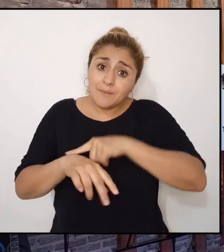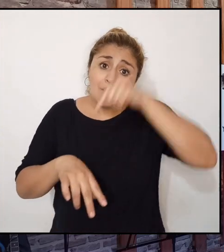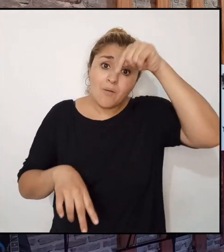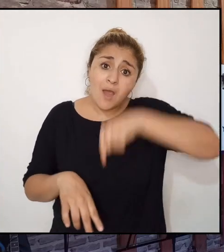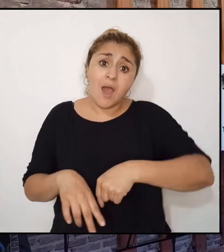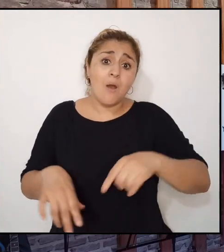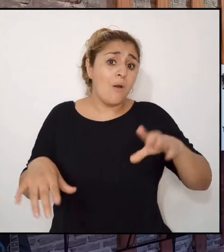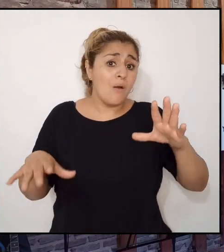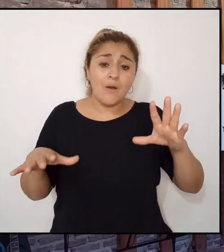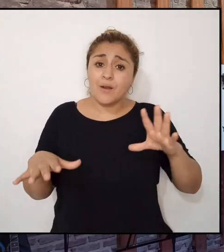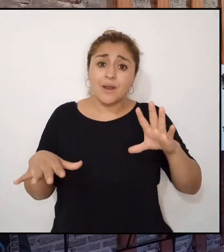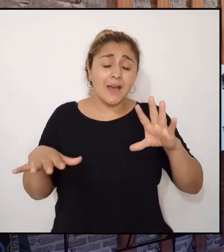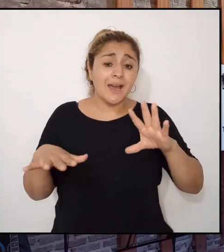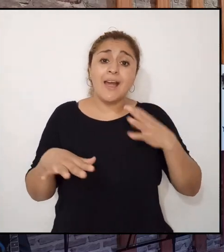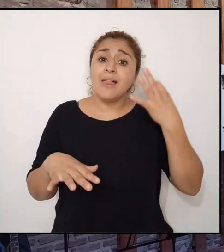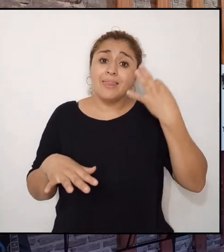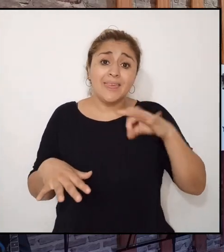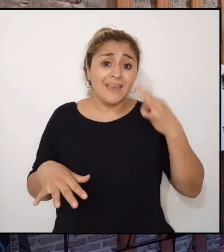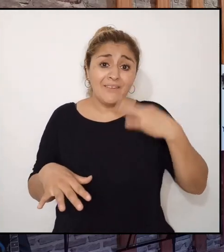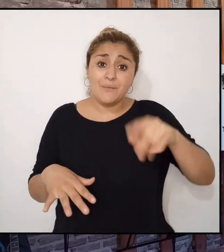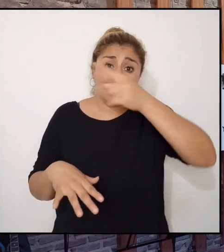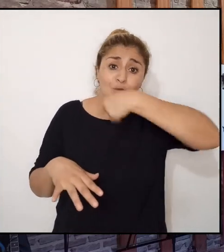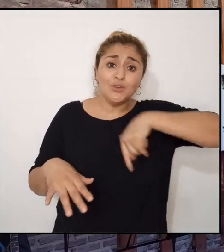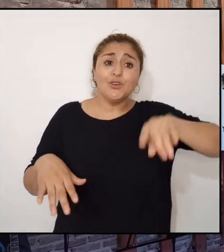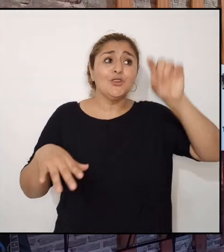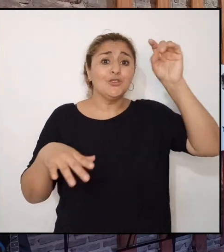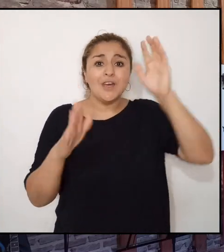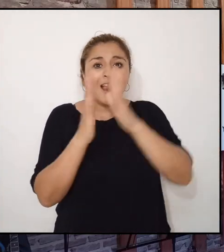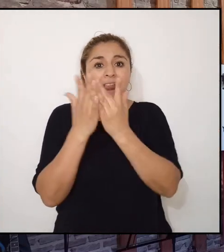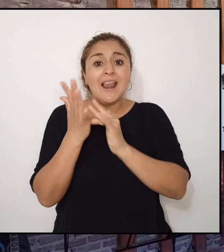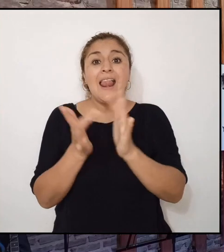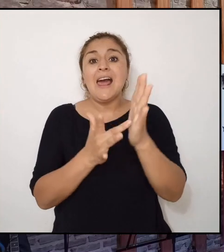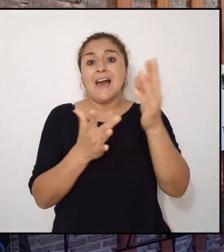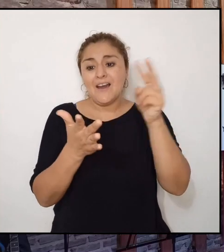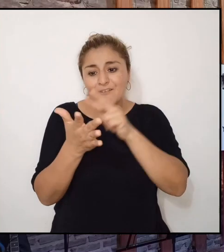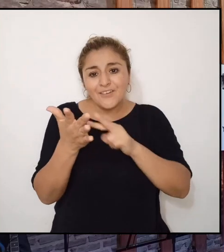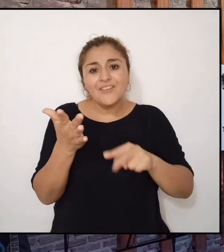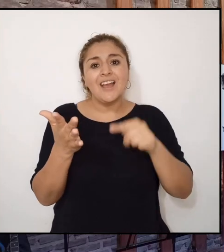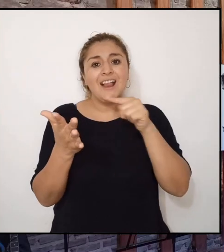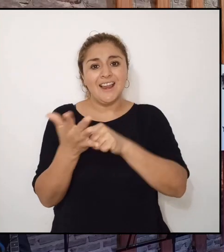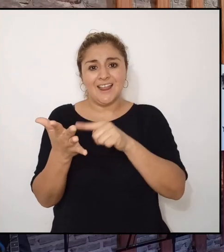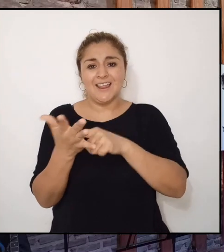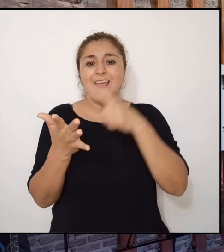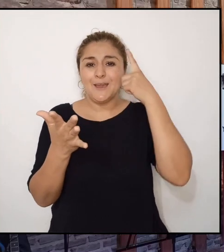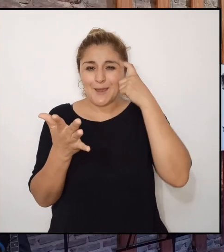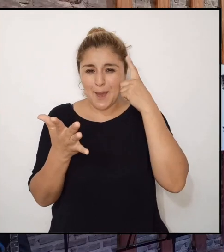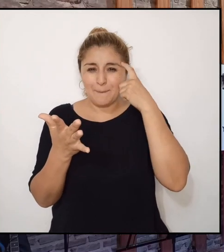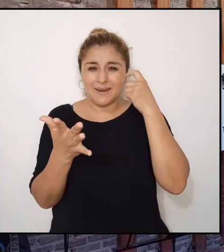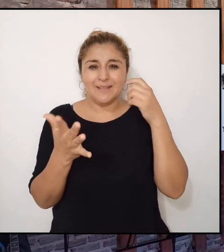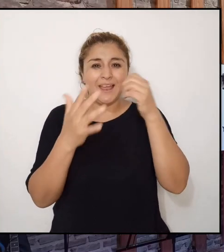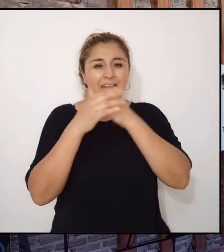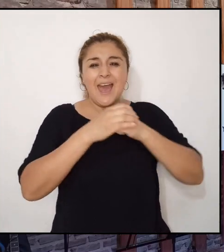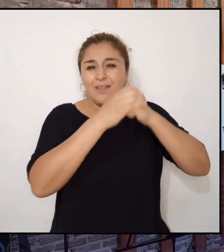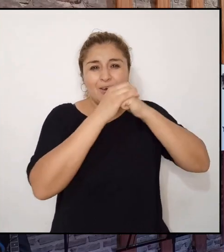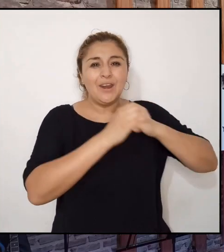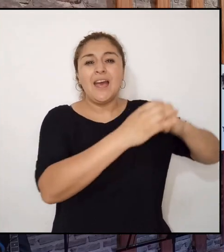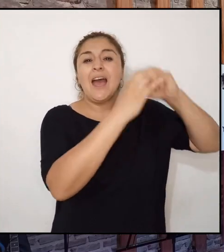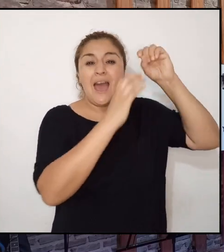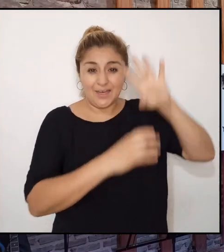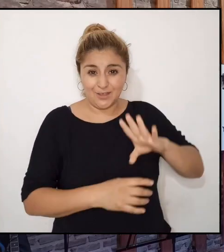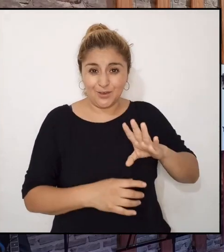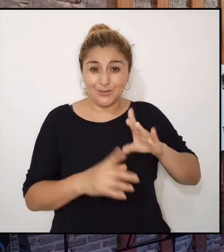Dios. Amén. Es importante, ¿verdad? Amén. Gloria a Dios.